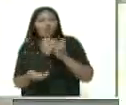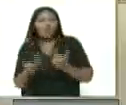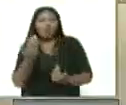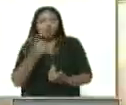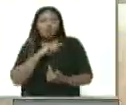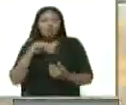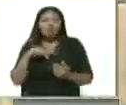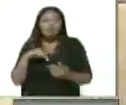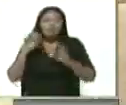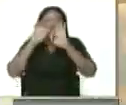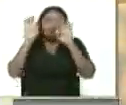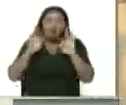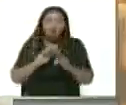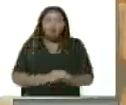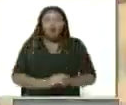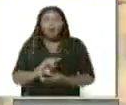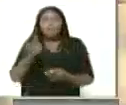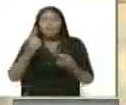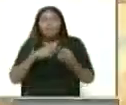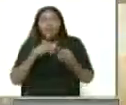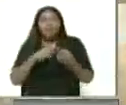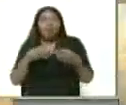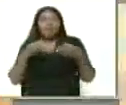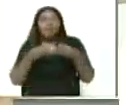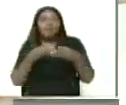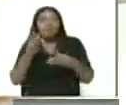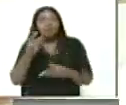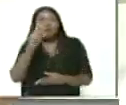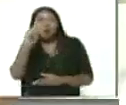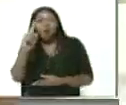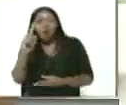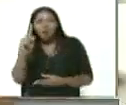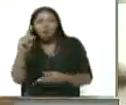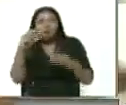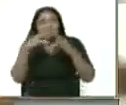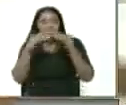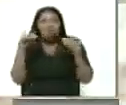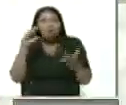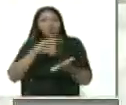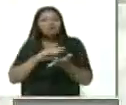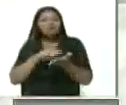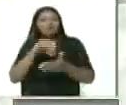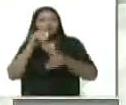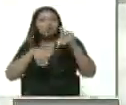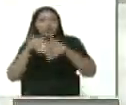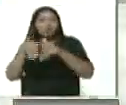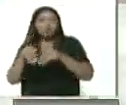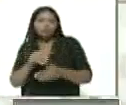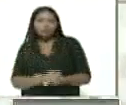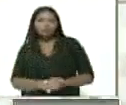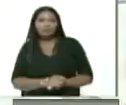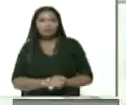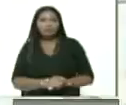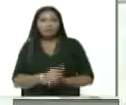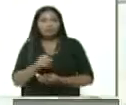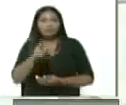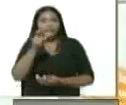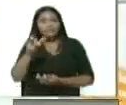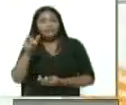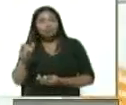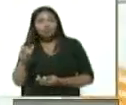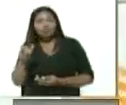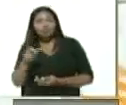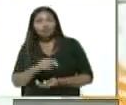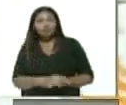nuestro modo de ver en primer lugar que la mesa número uno de todos los centros de votación va a hacer para las personas